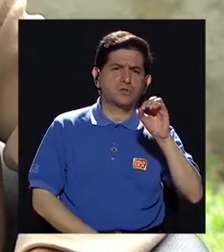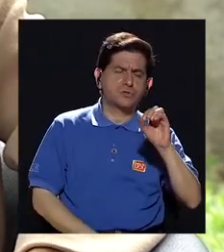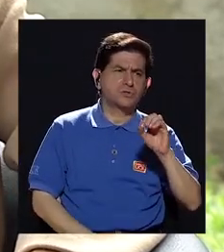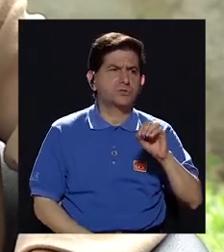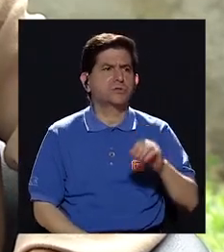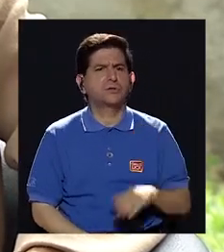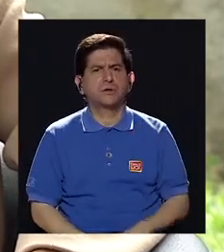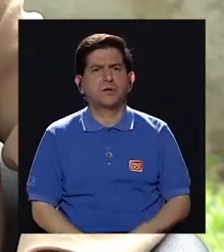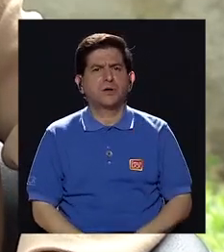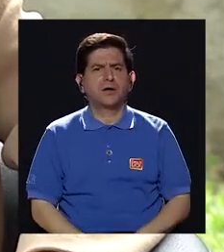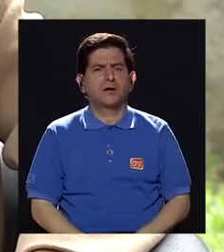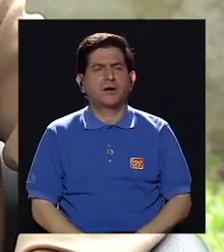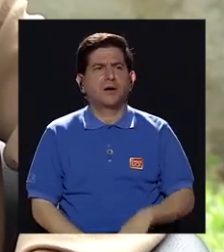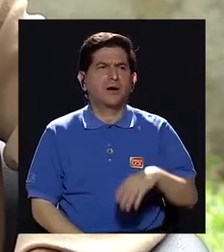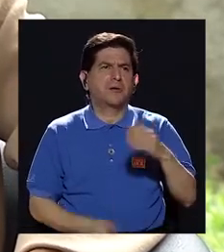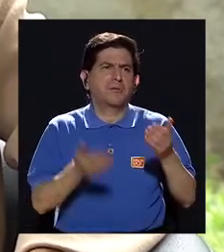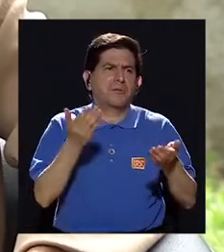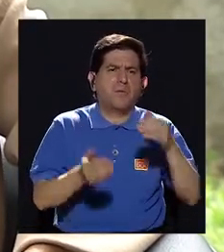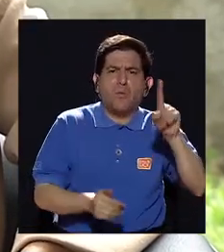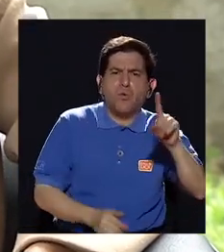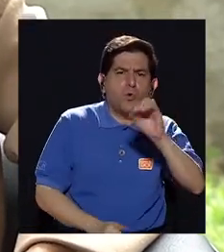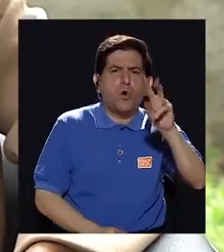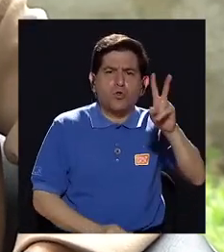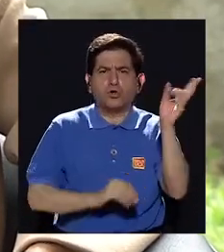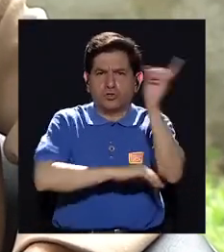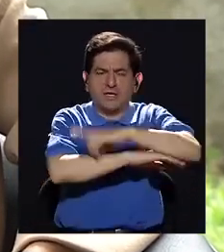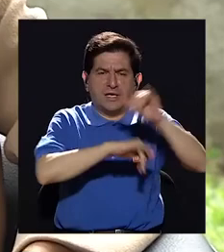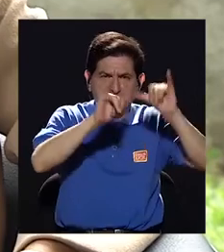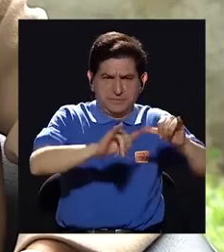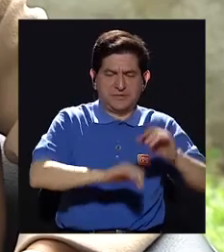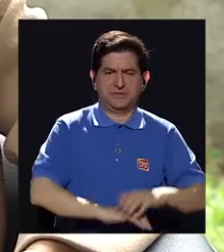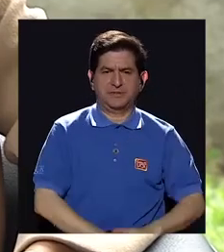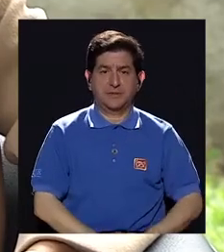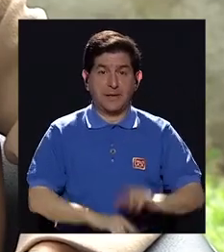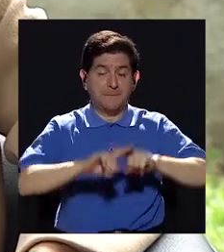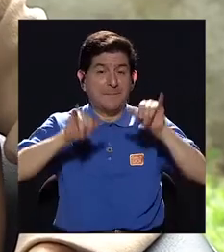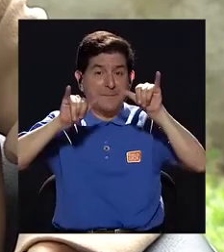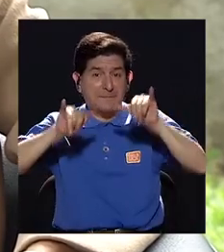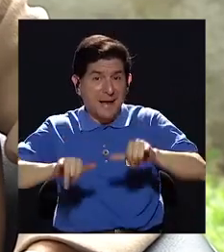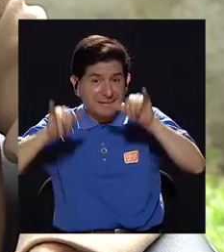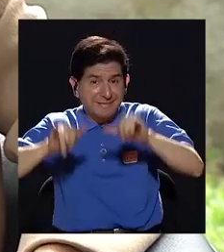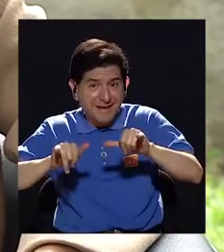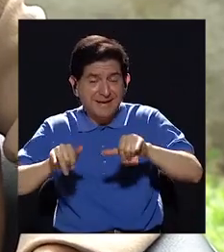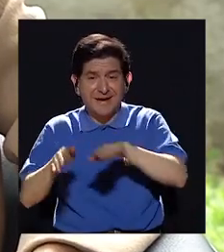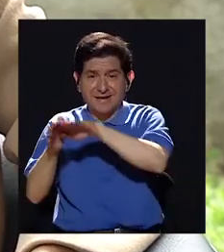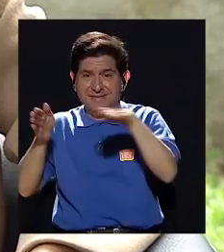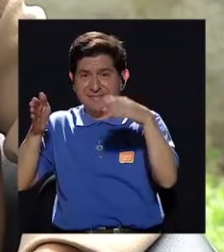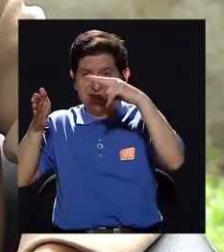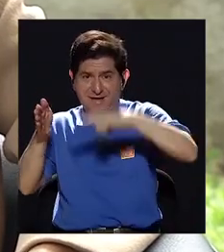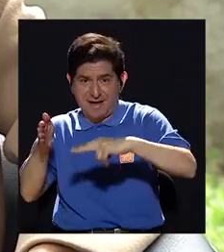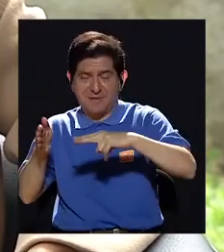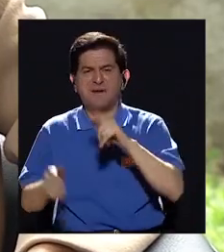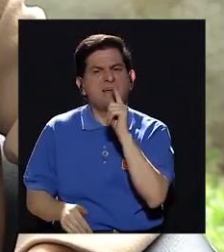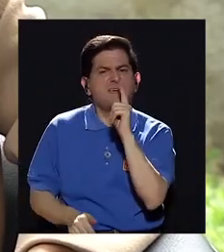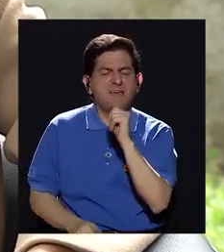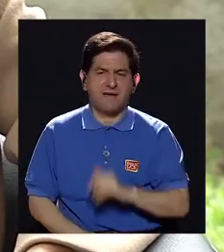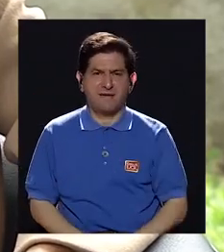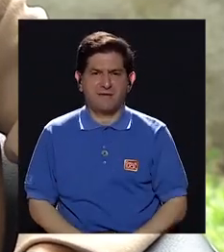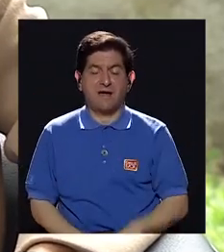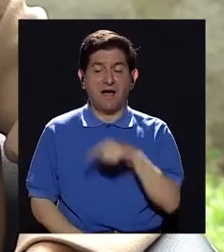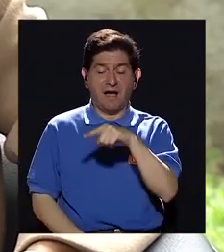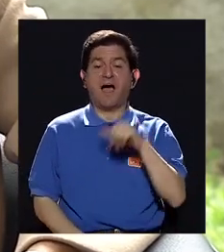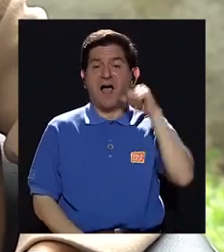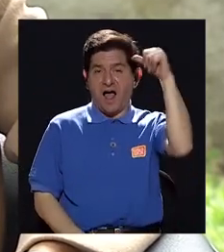días. Sin embargo, la persona que ya realmente necesita estar encamada, generalmente son adultos